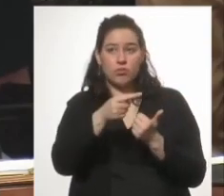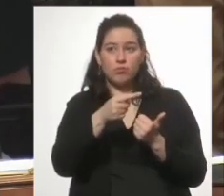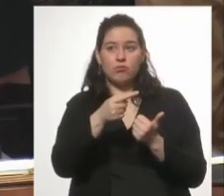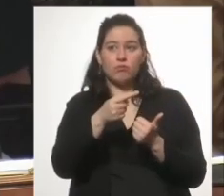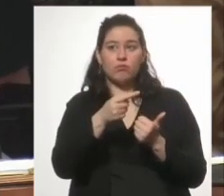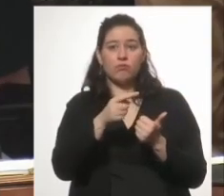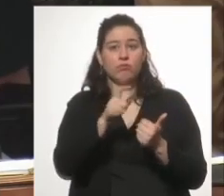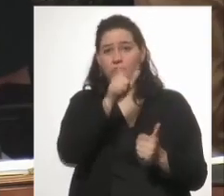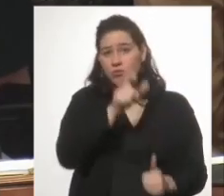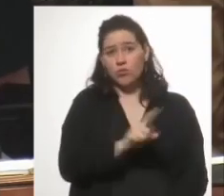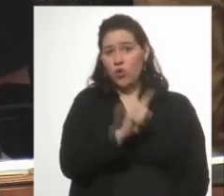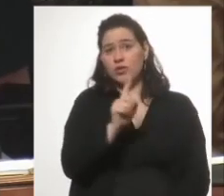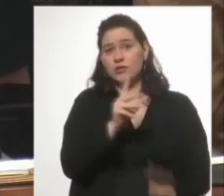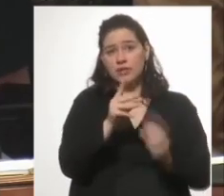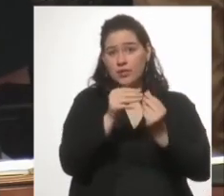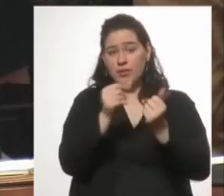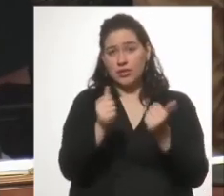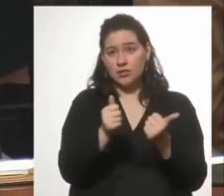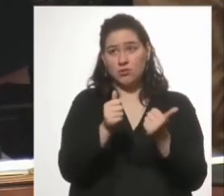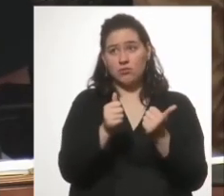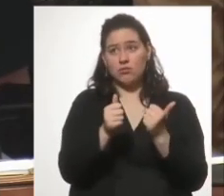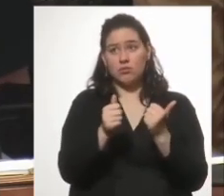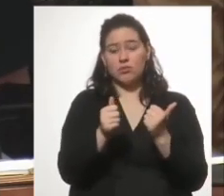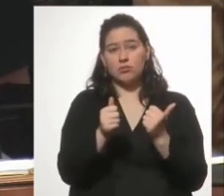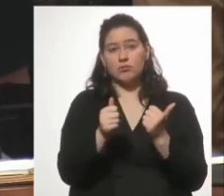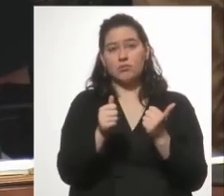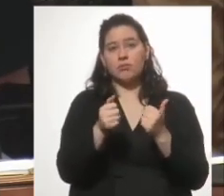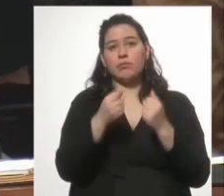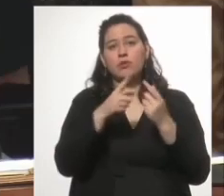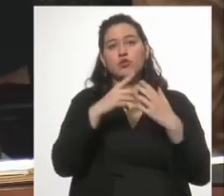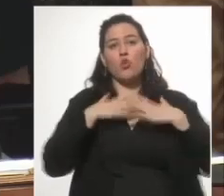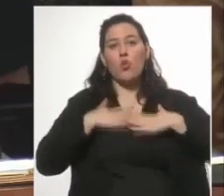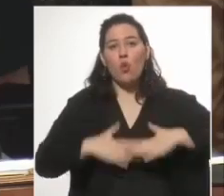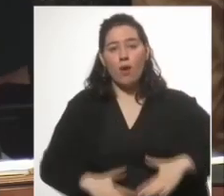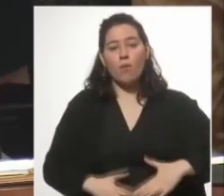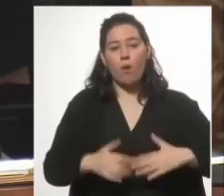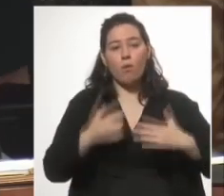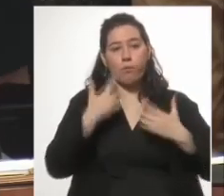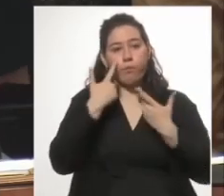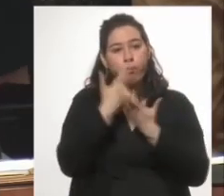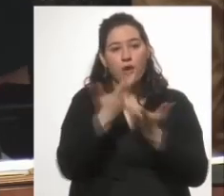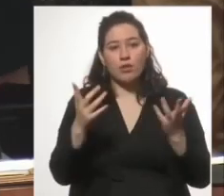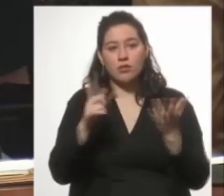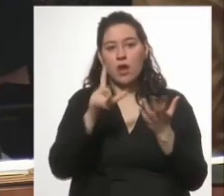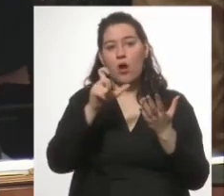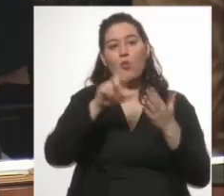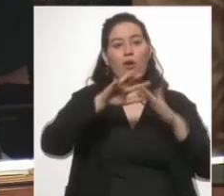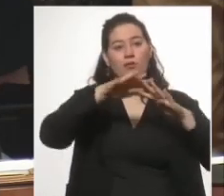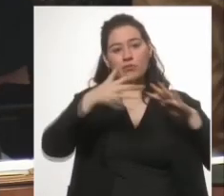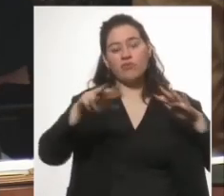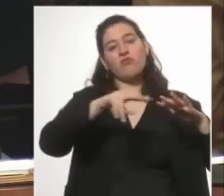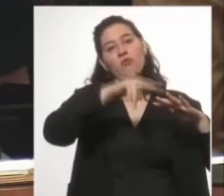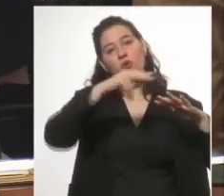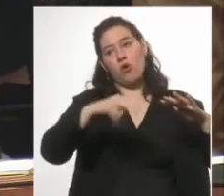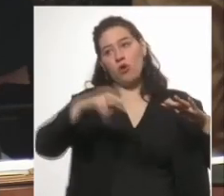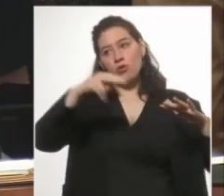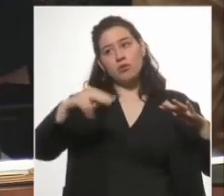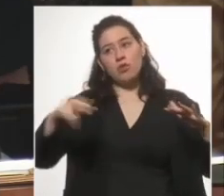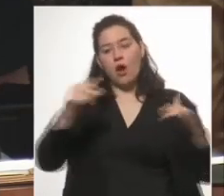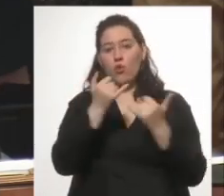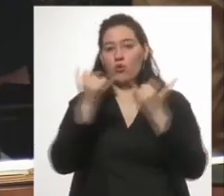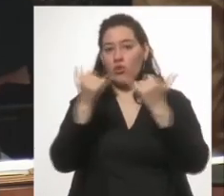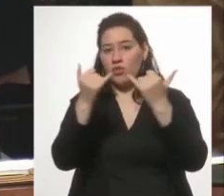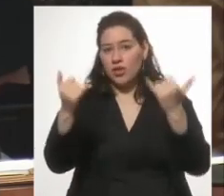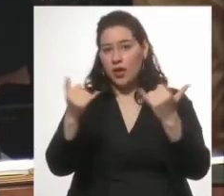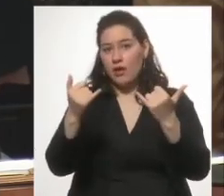lo es en la medida en que su cuerpo apareció flotando en aguas del Río Negro pocos días después de su muerte